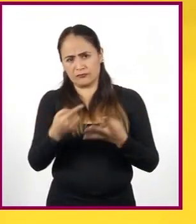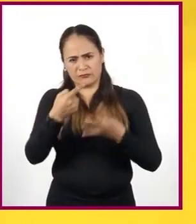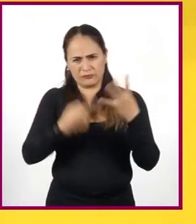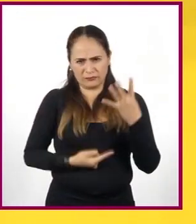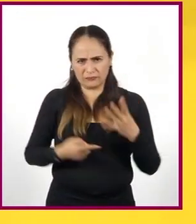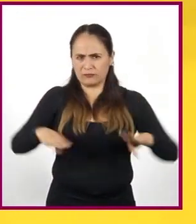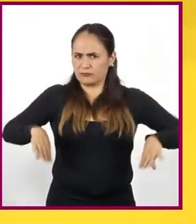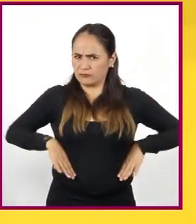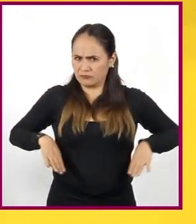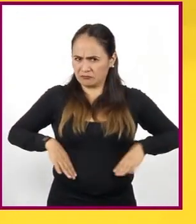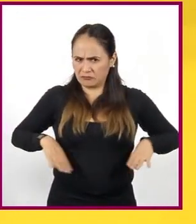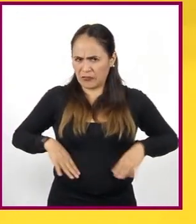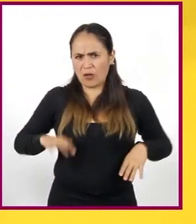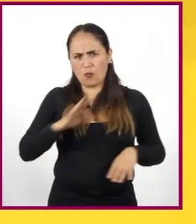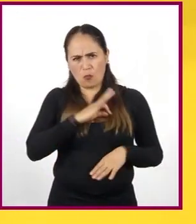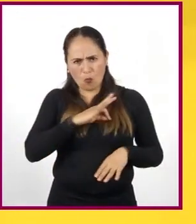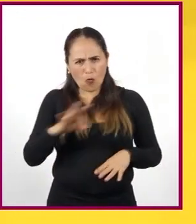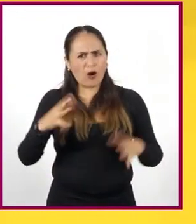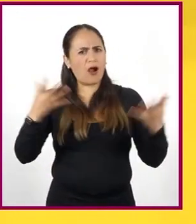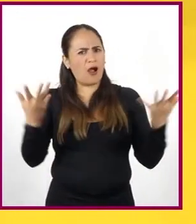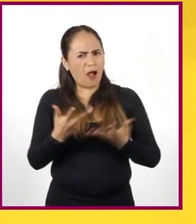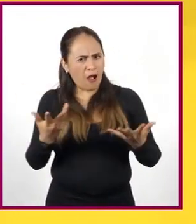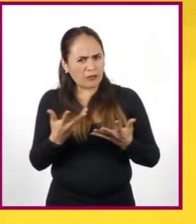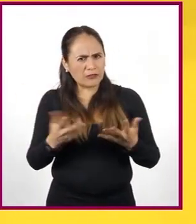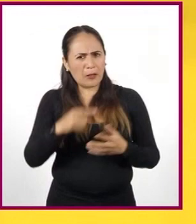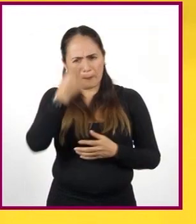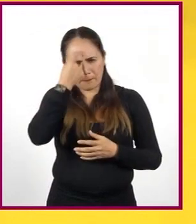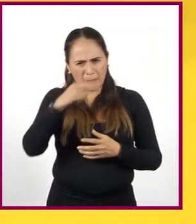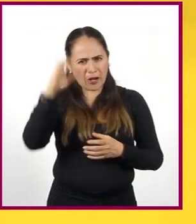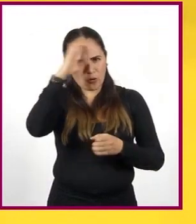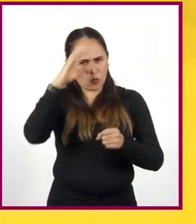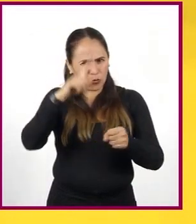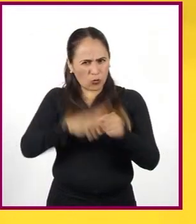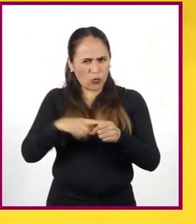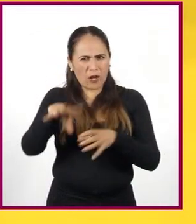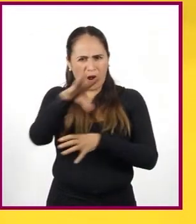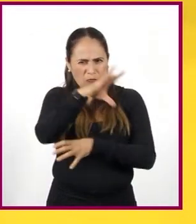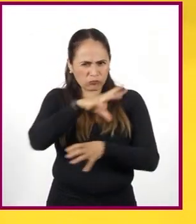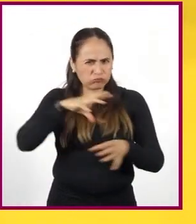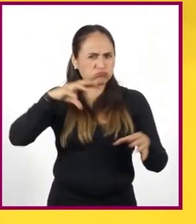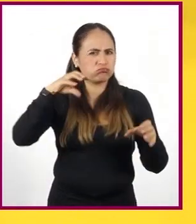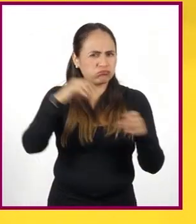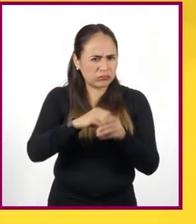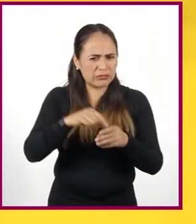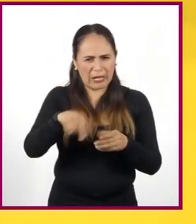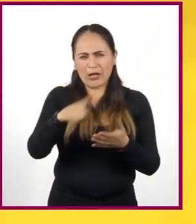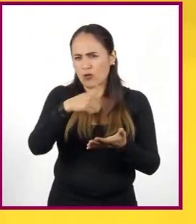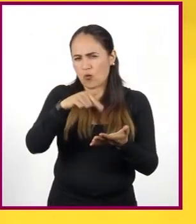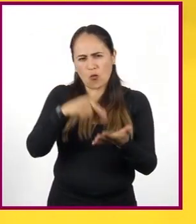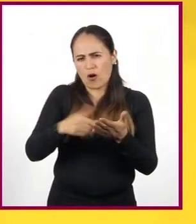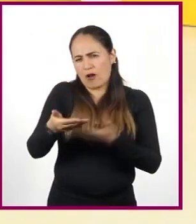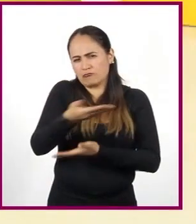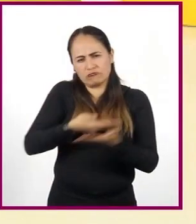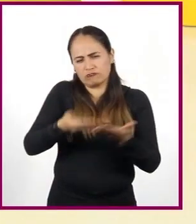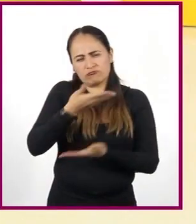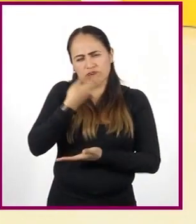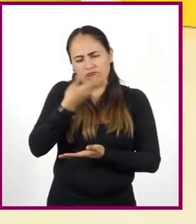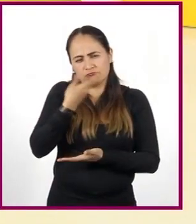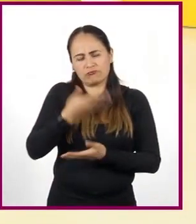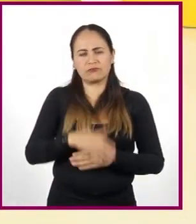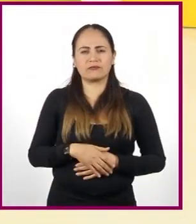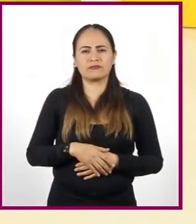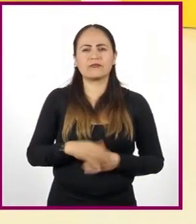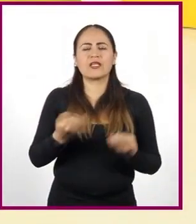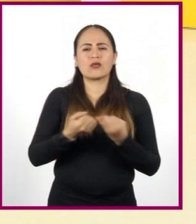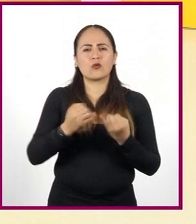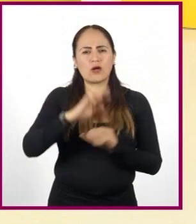concretas pueden adoptar para promover la cultura incluyente e intercultural en sus espacios de convivencia. Reconocimos